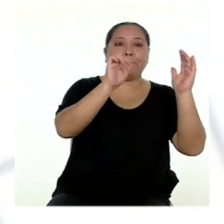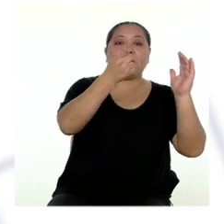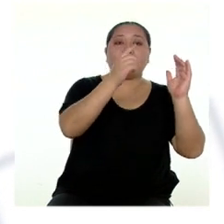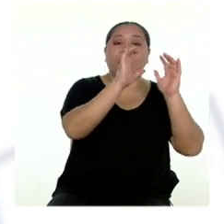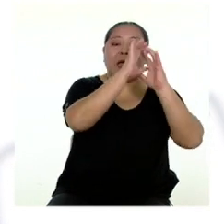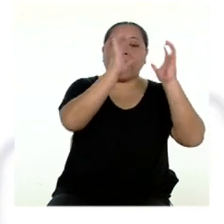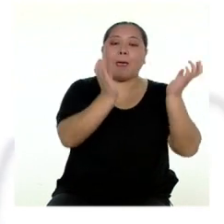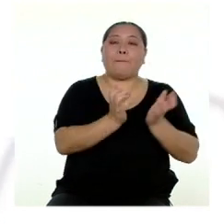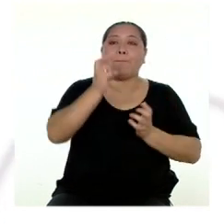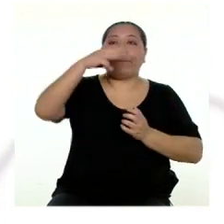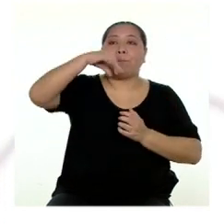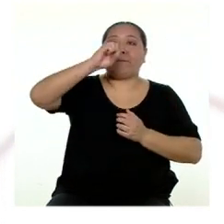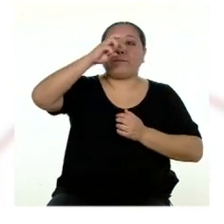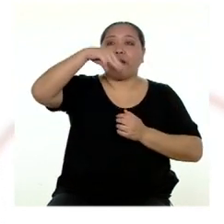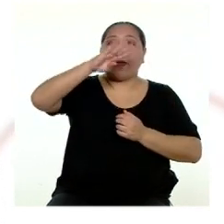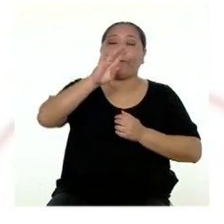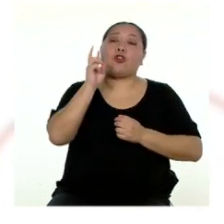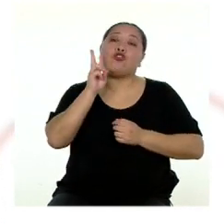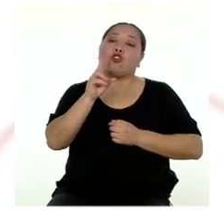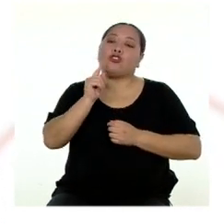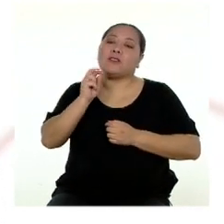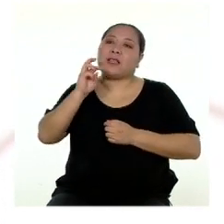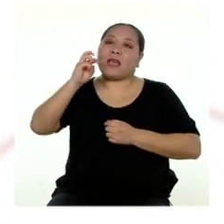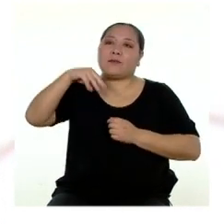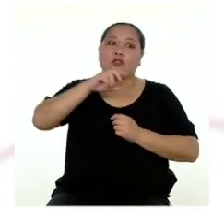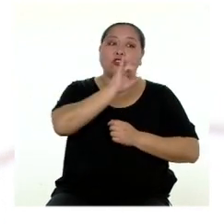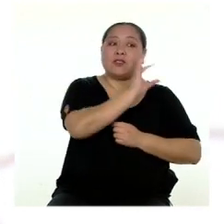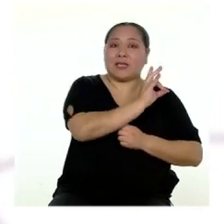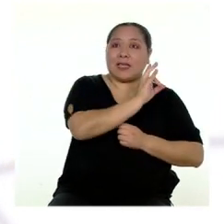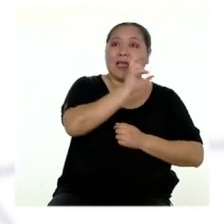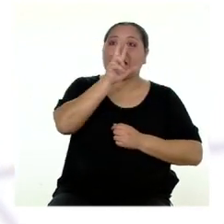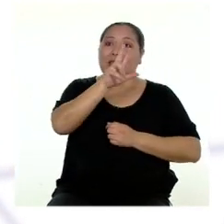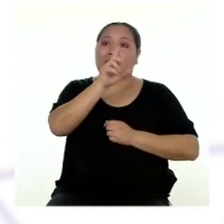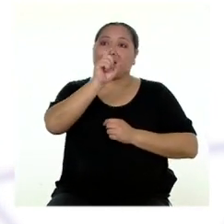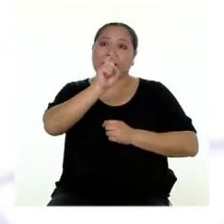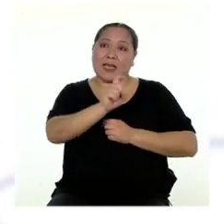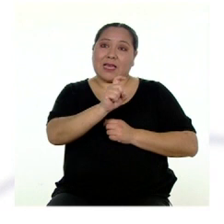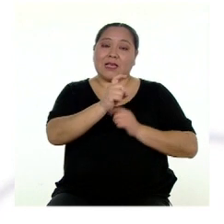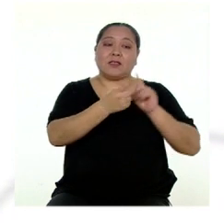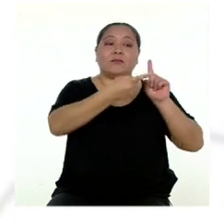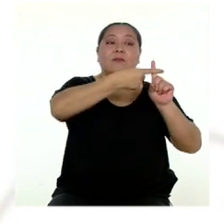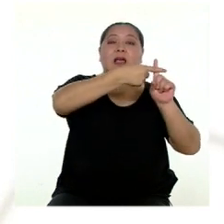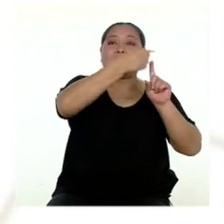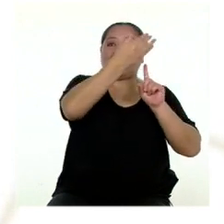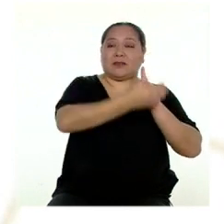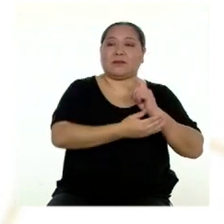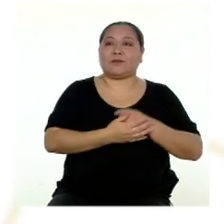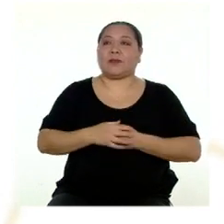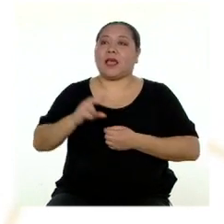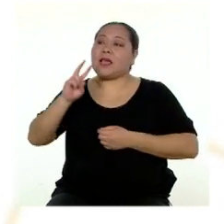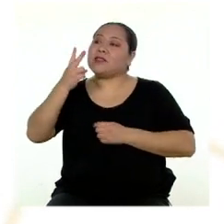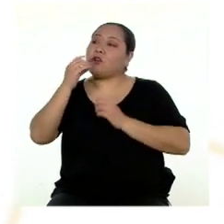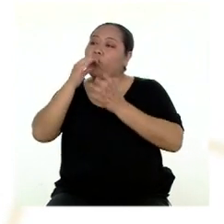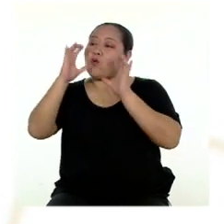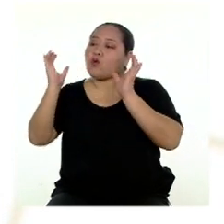dos términos, 7 y 3x, separados por un símbolo de adición. El segundo